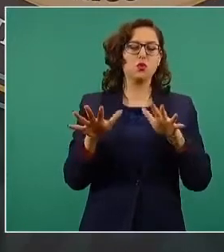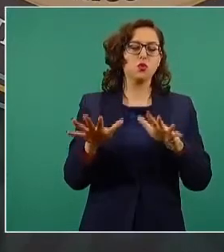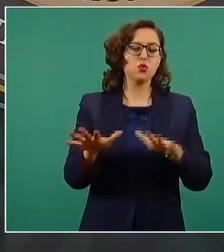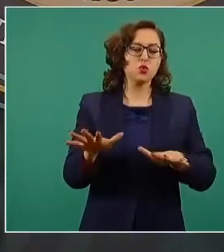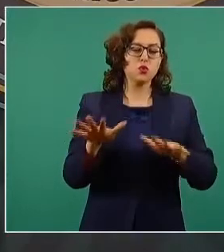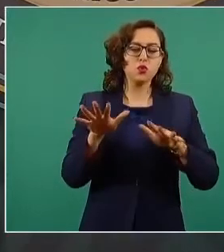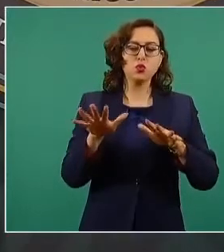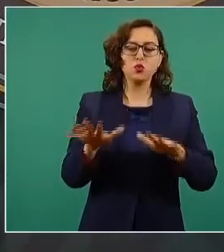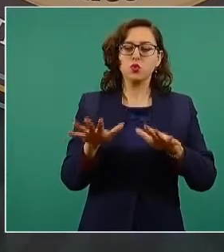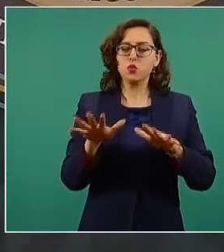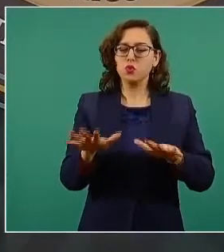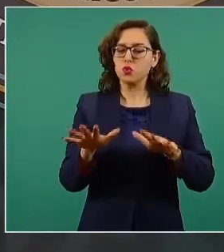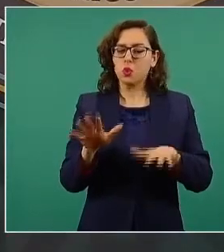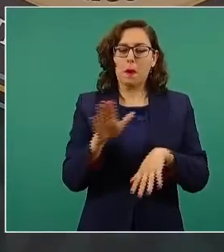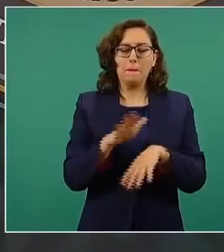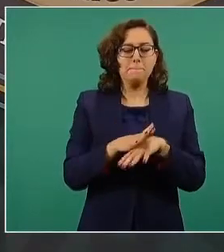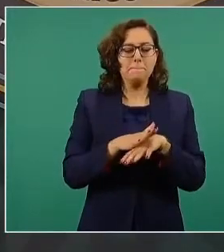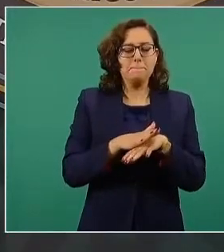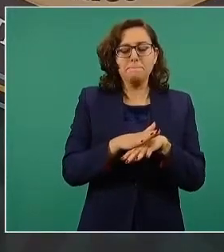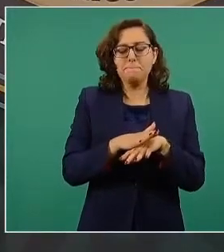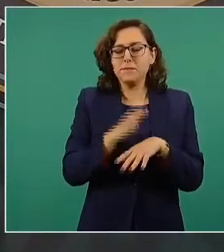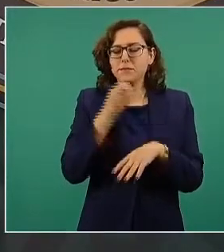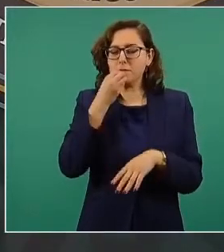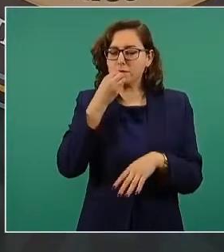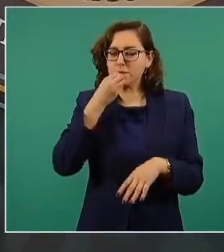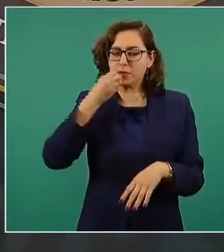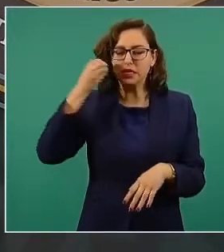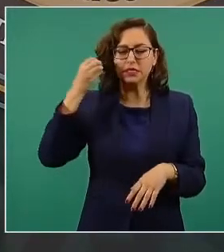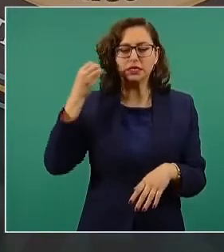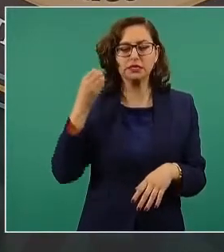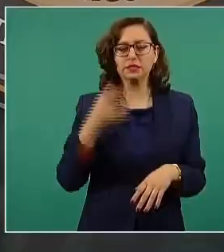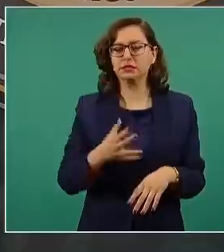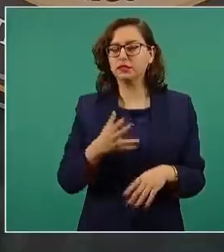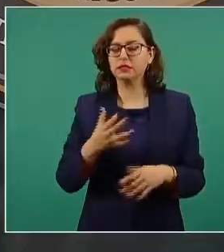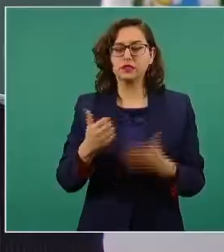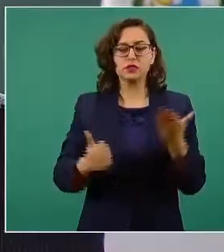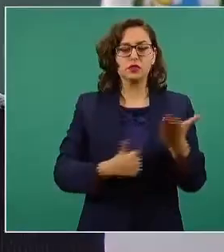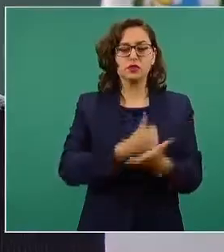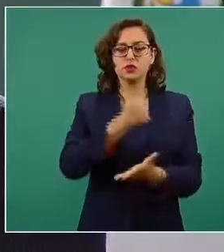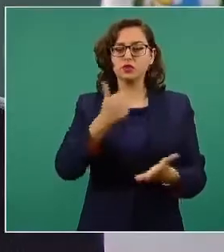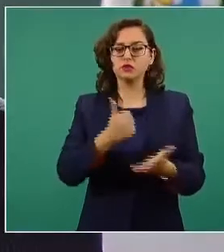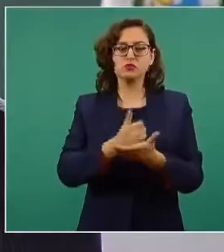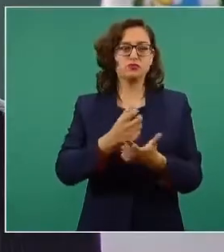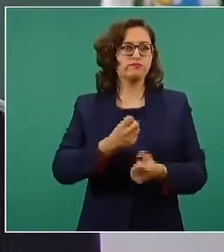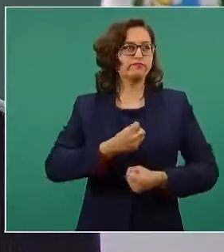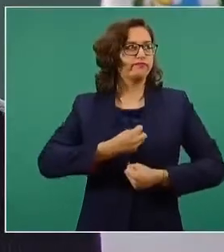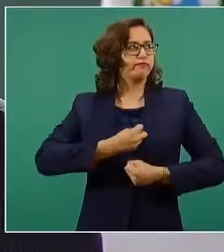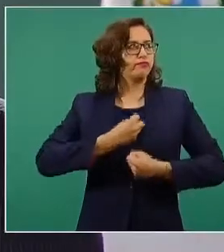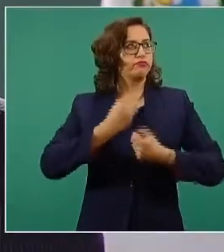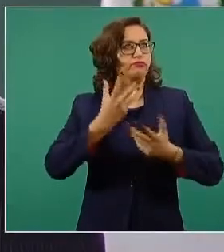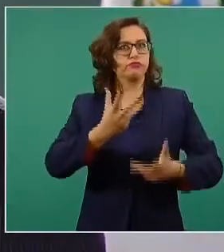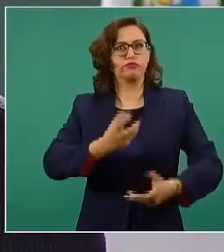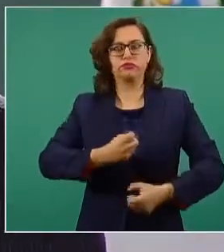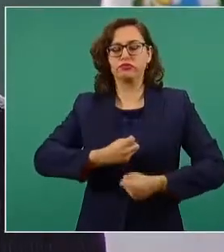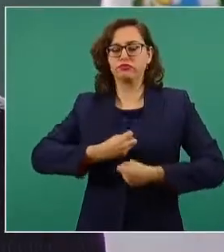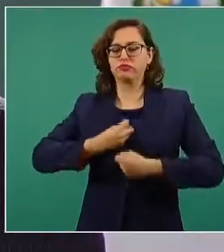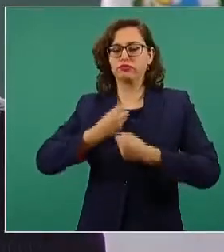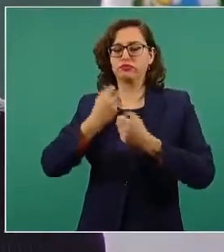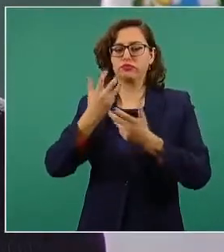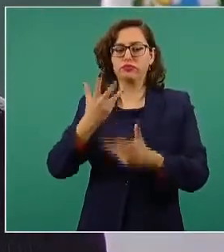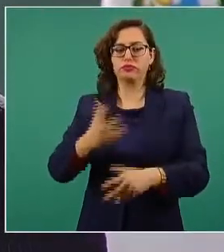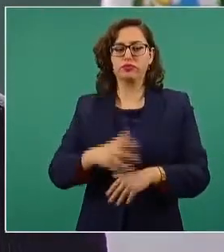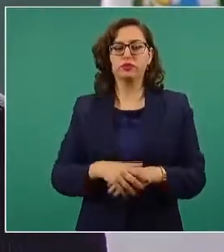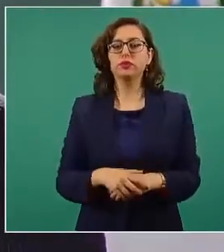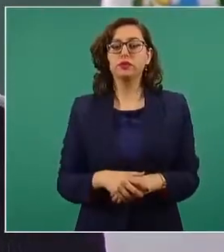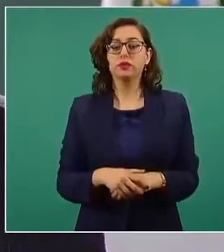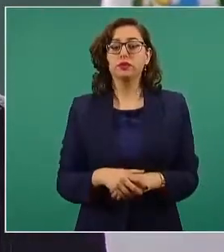expresiones más espléndidas a esa Ciudad de México, Tenochtitlan,